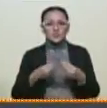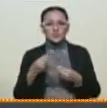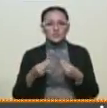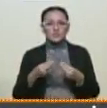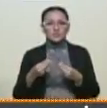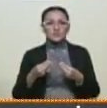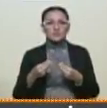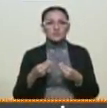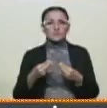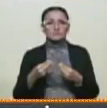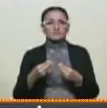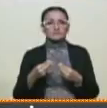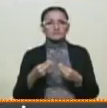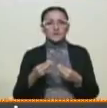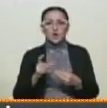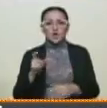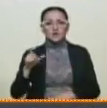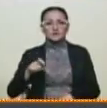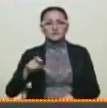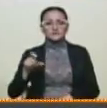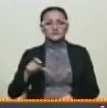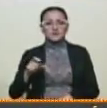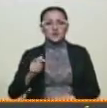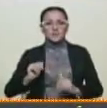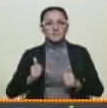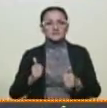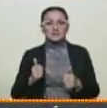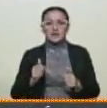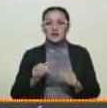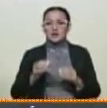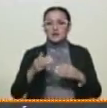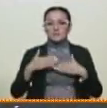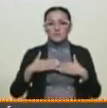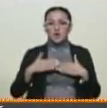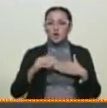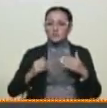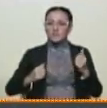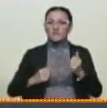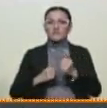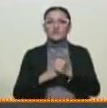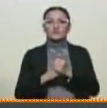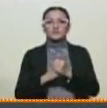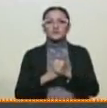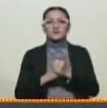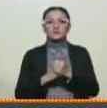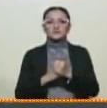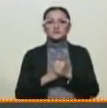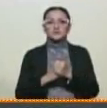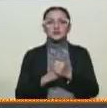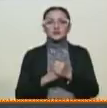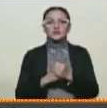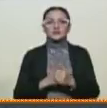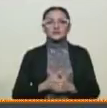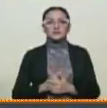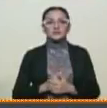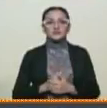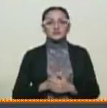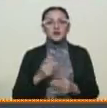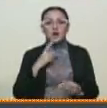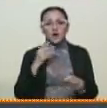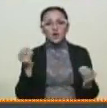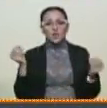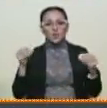escuela fácil. No es necesario empezar de cero, sino fortalecer lo ya construido. Hemos